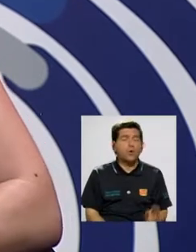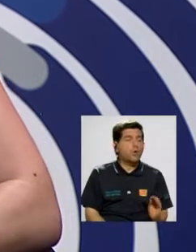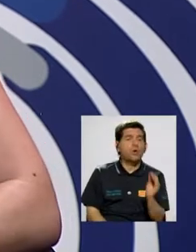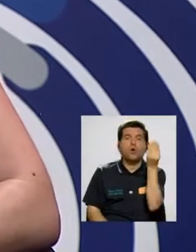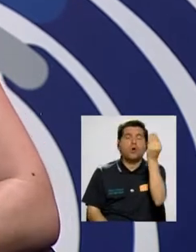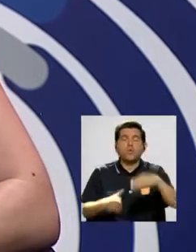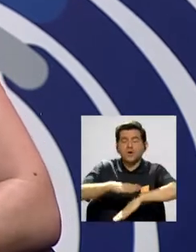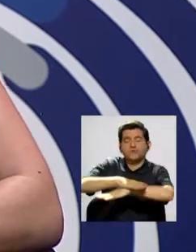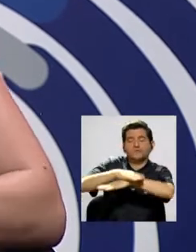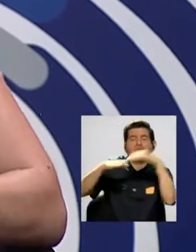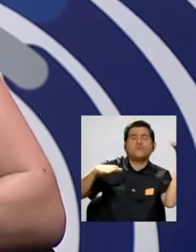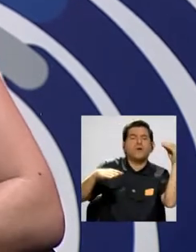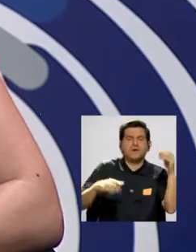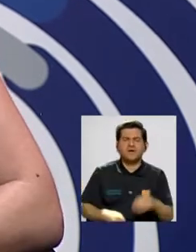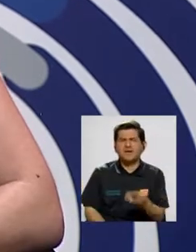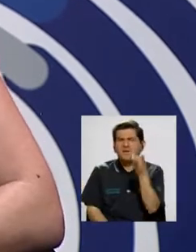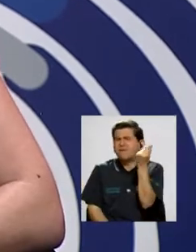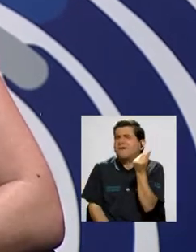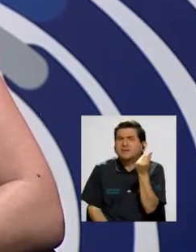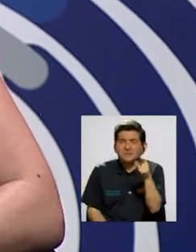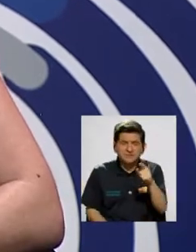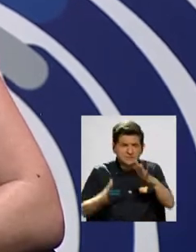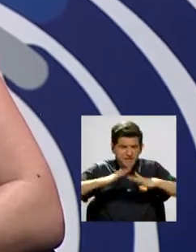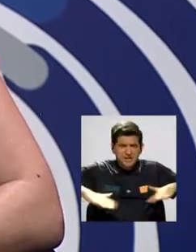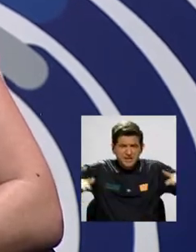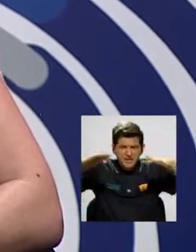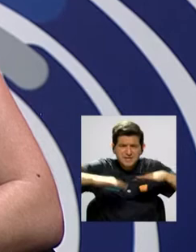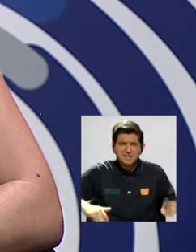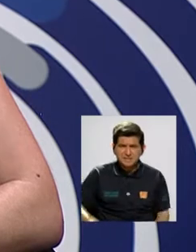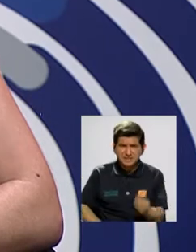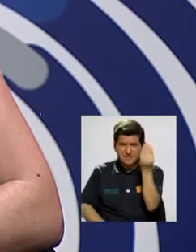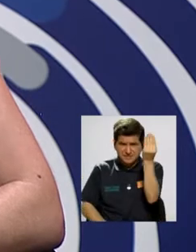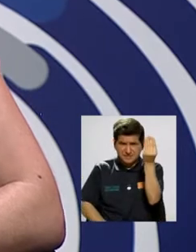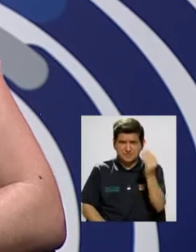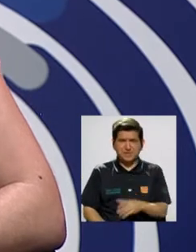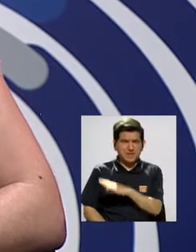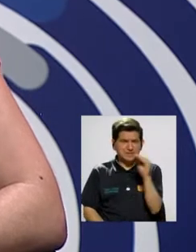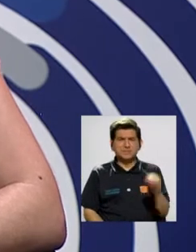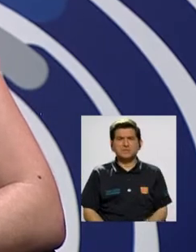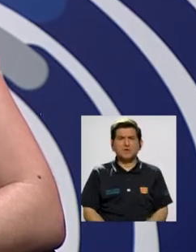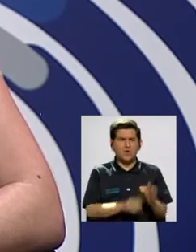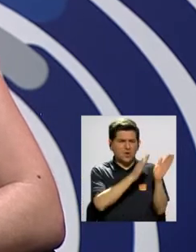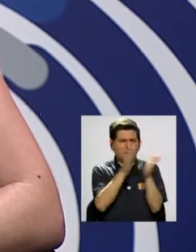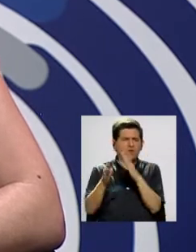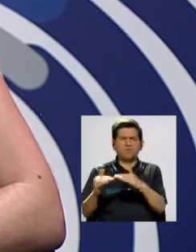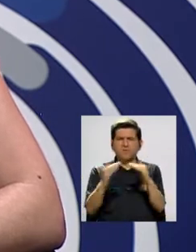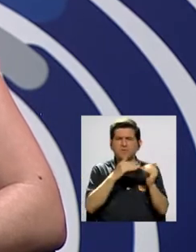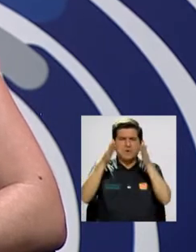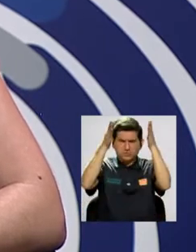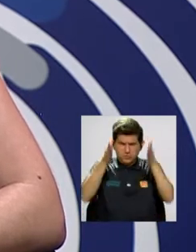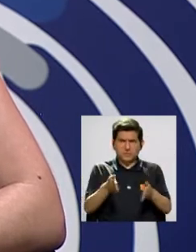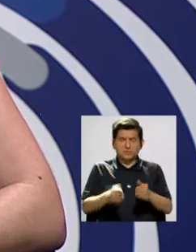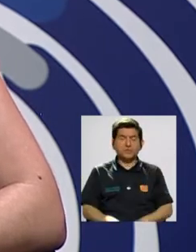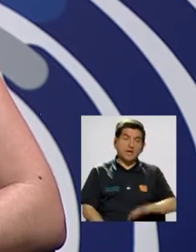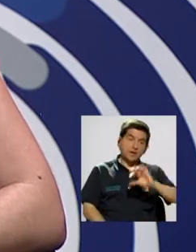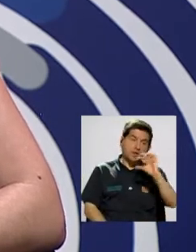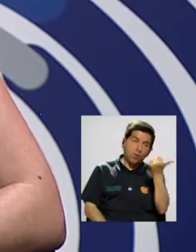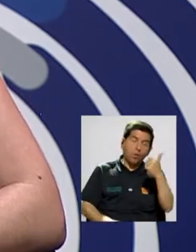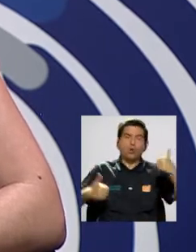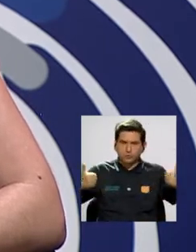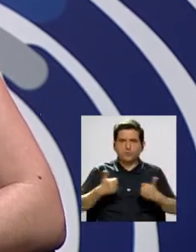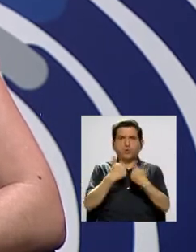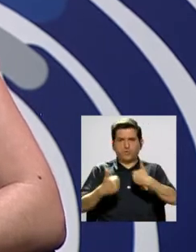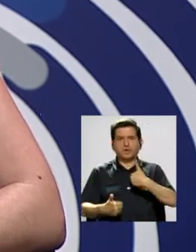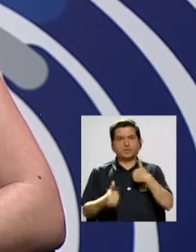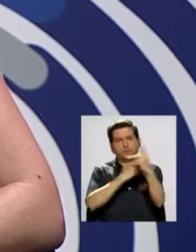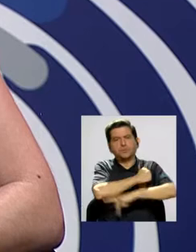también excluidos. Entonces, dentro de ese espectro de juventud y la formación cívica que ha tenido esa juventud, que ese es el otro de los desafíos que